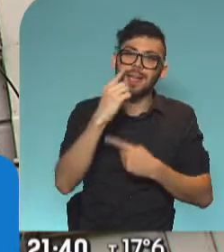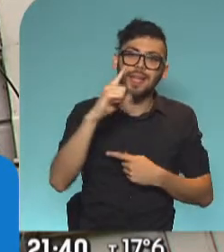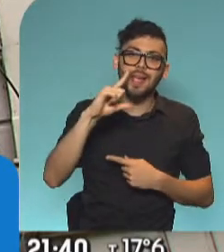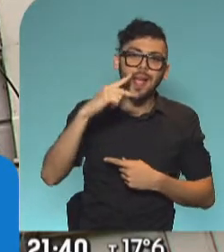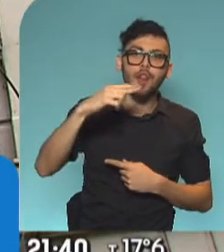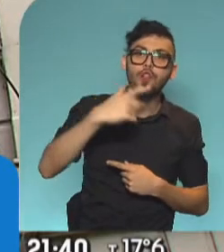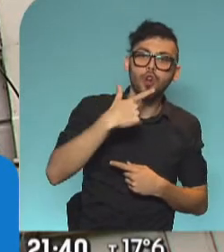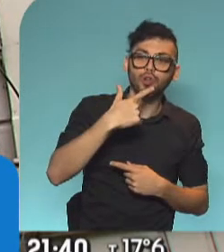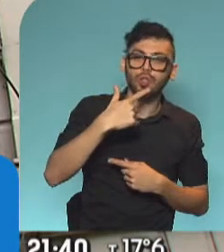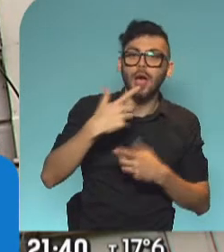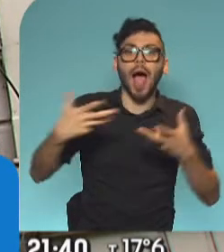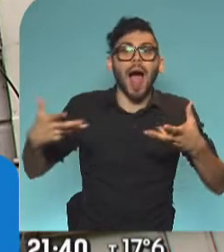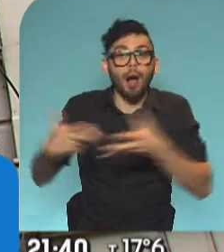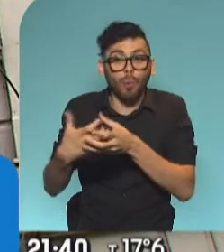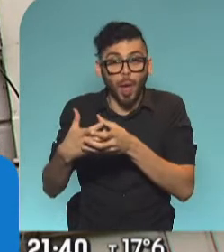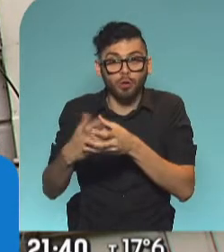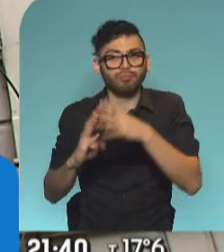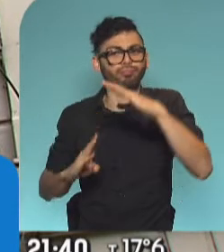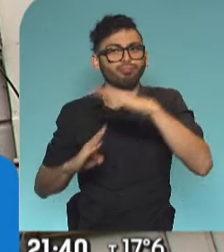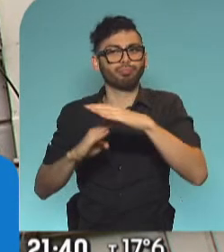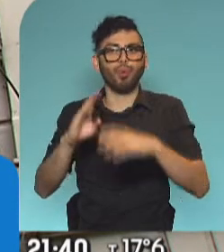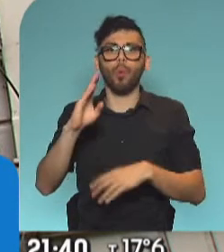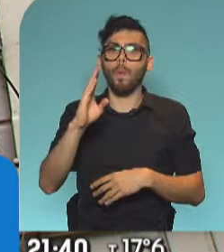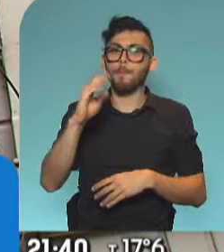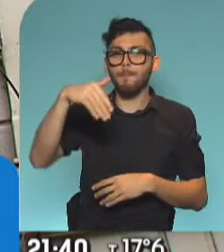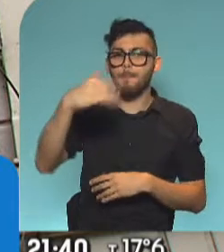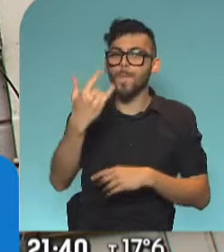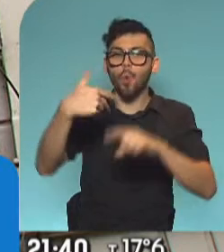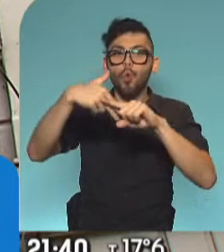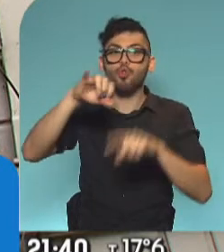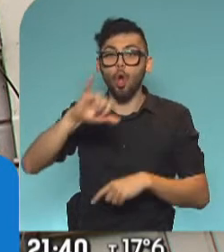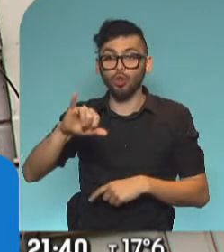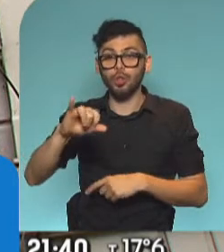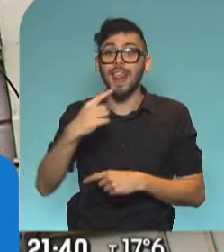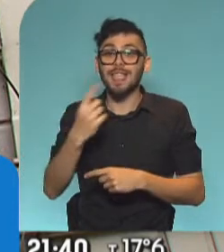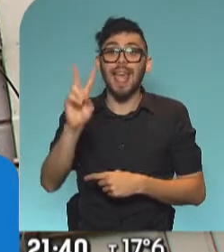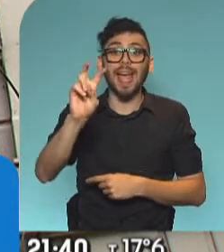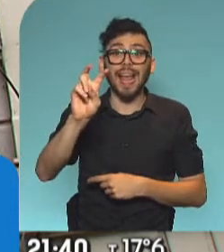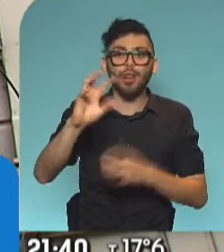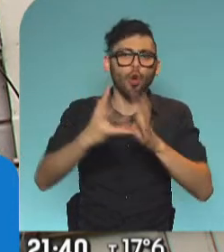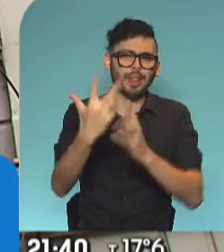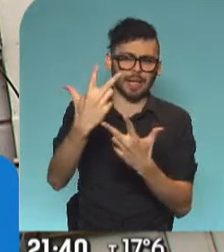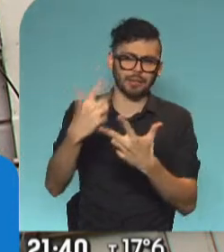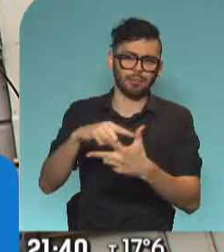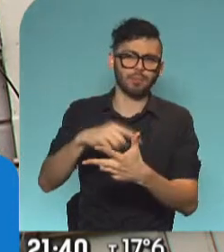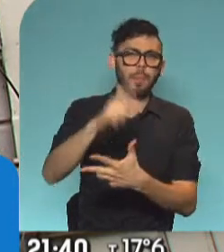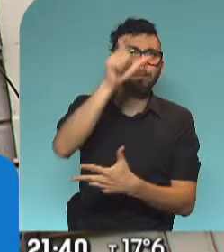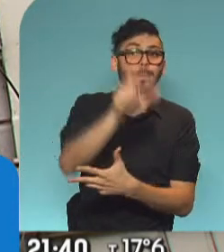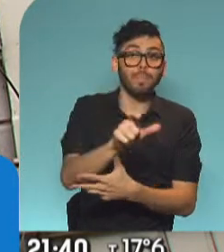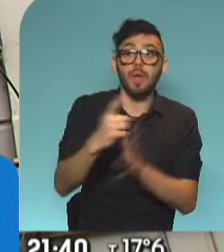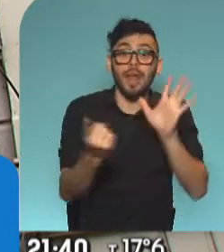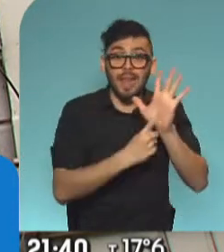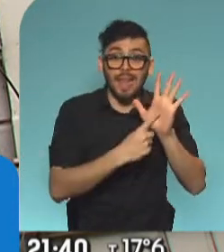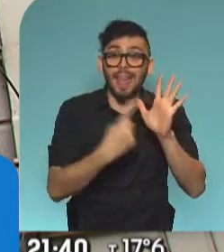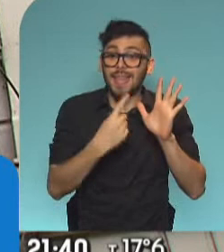una de las más representativas en esta problemática es que hay 3 de inquilinos en este momento el que fue desalojado por más que hubiese una